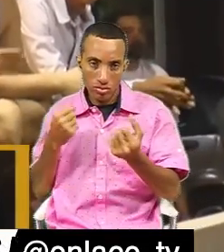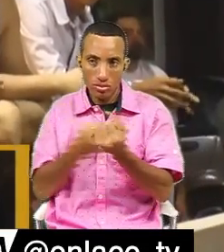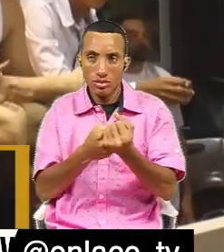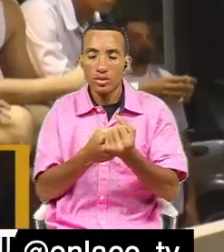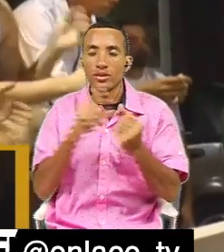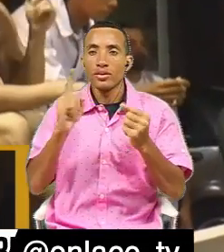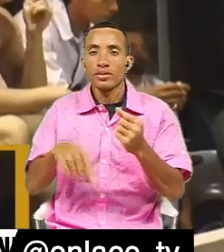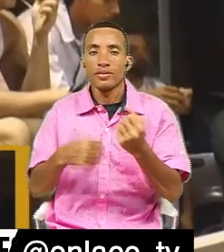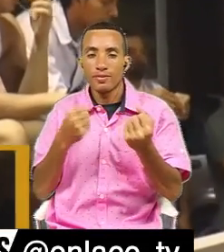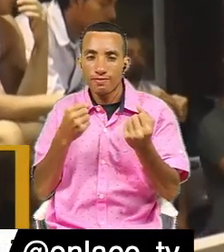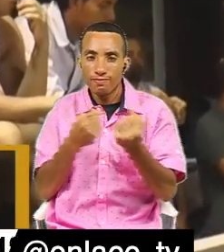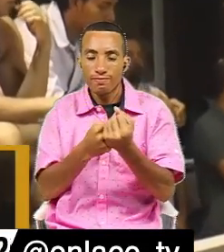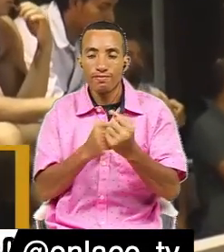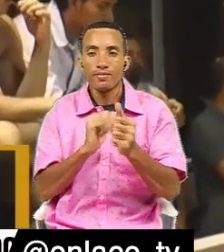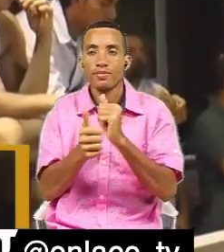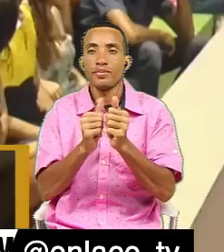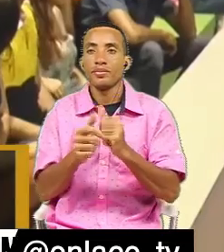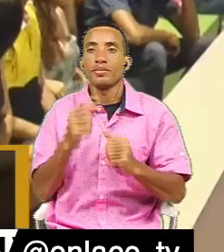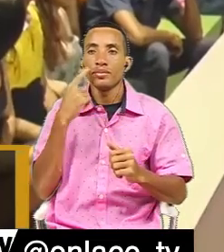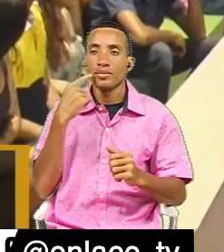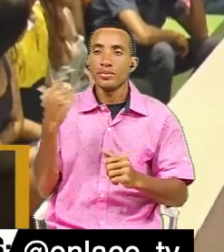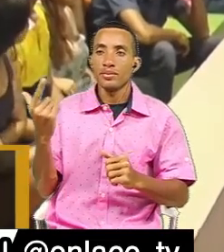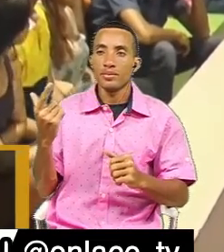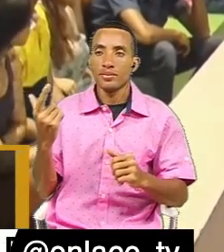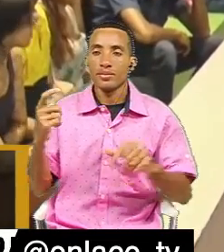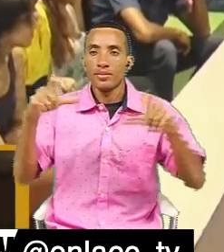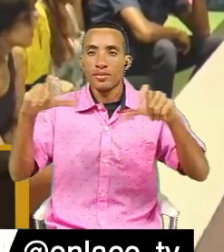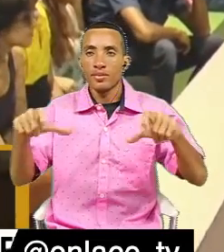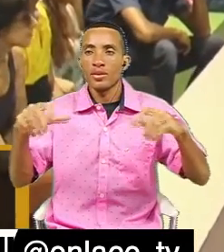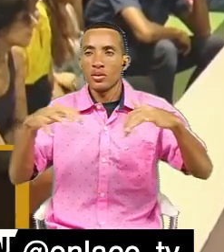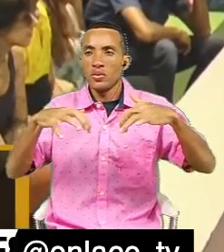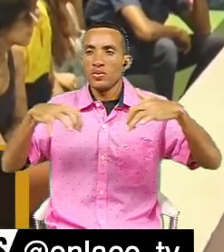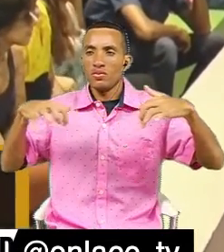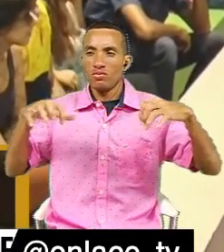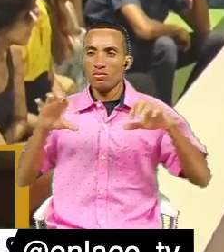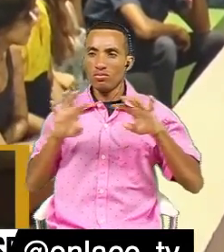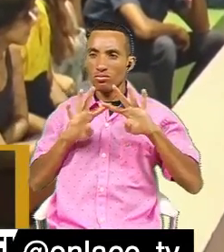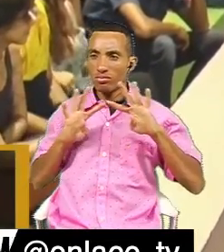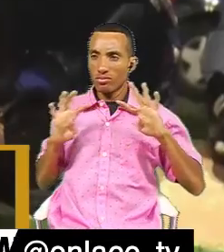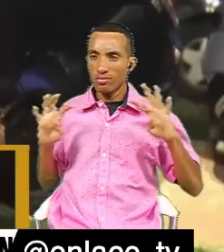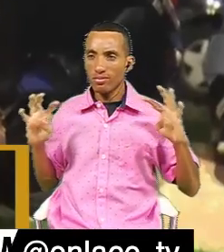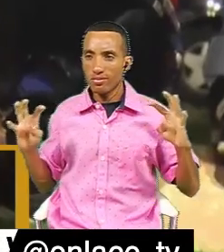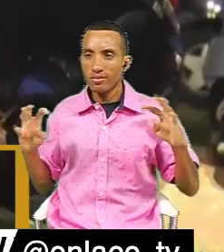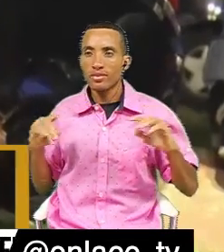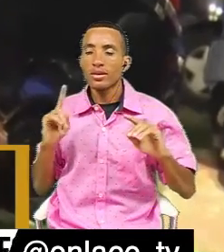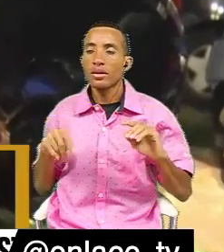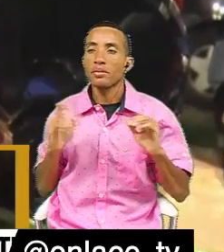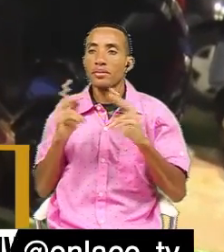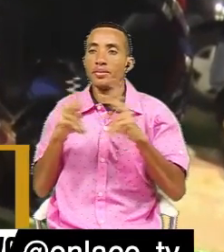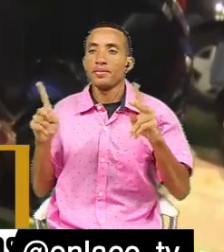Los Gallos del barrio Parnaso han permanecido sido colmadas durante los encuentros deportivos. El público